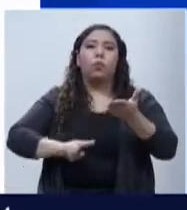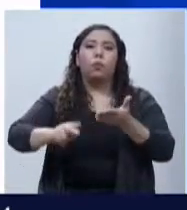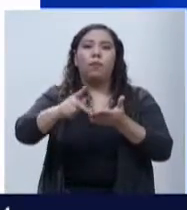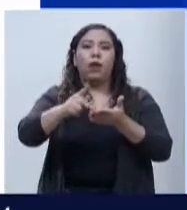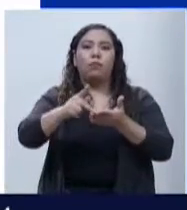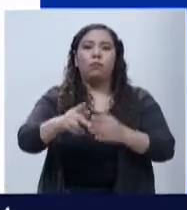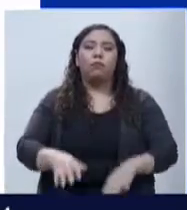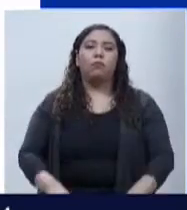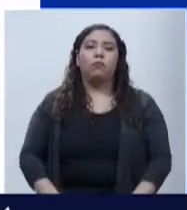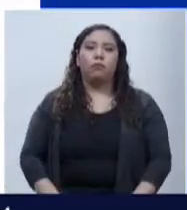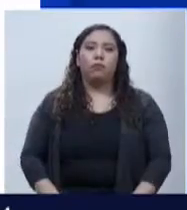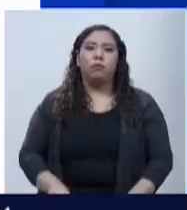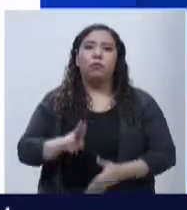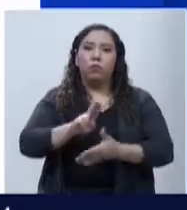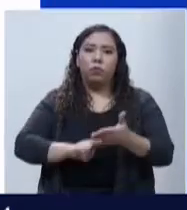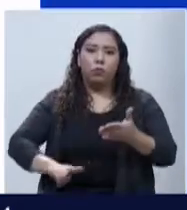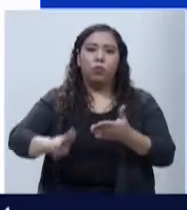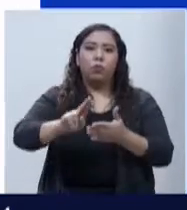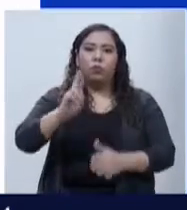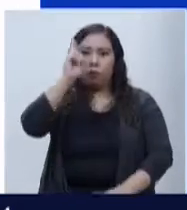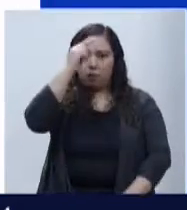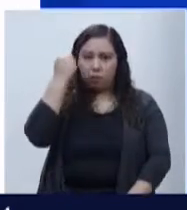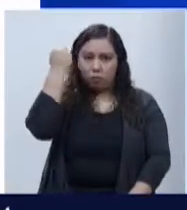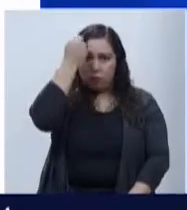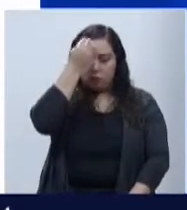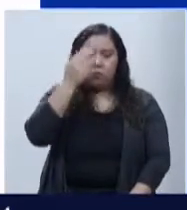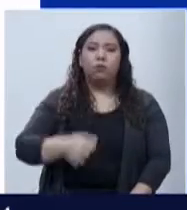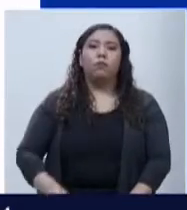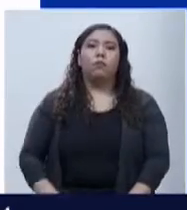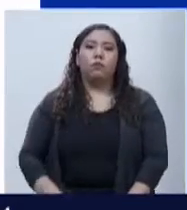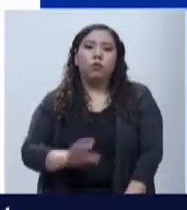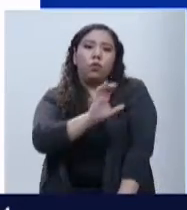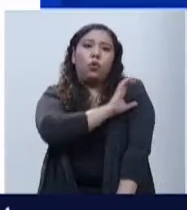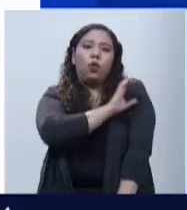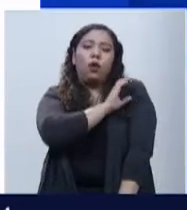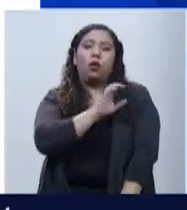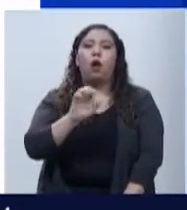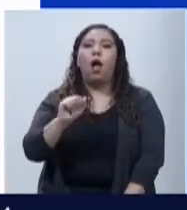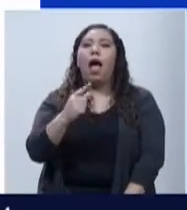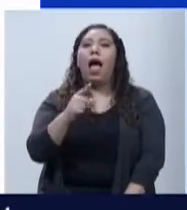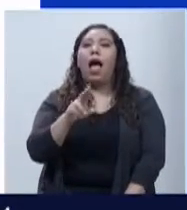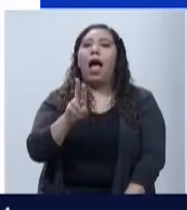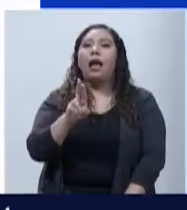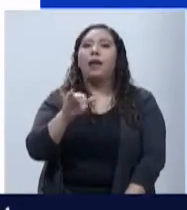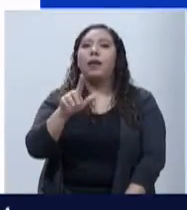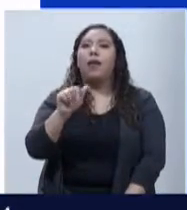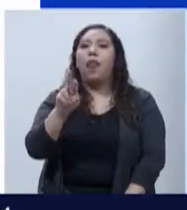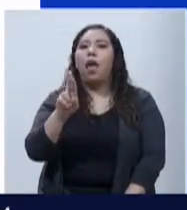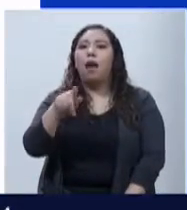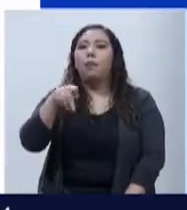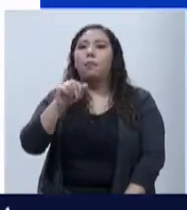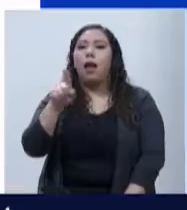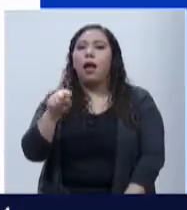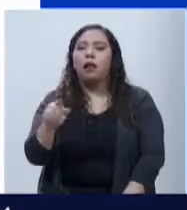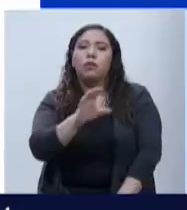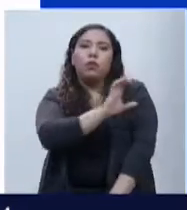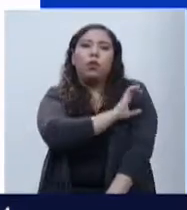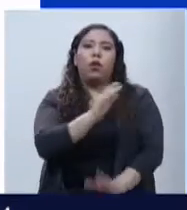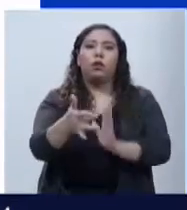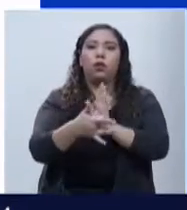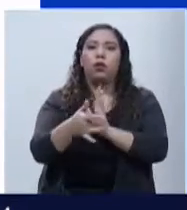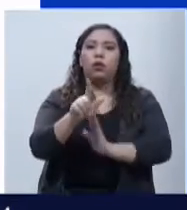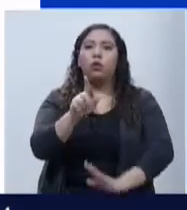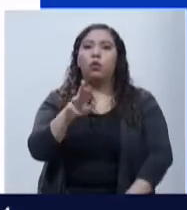la universidad católica de honduras el instituto josé aguilar paz el instituto técnico luis bográn en la escuela